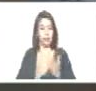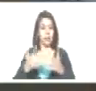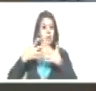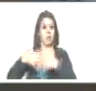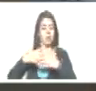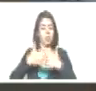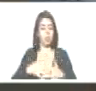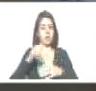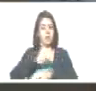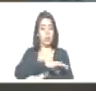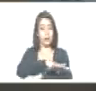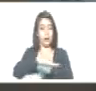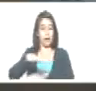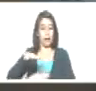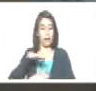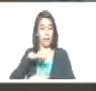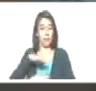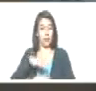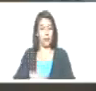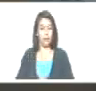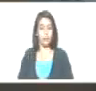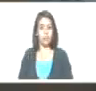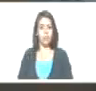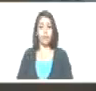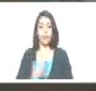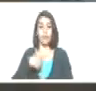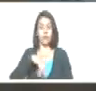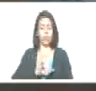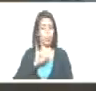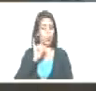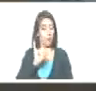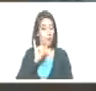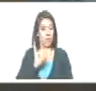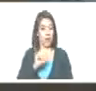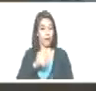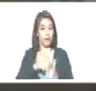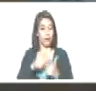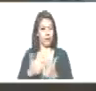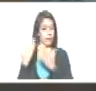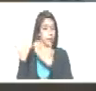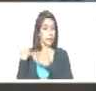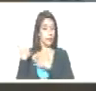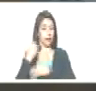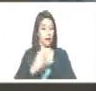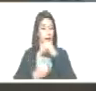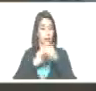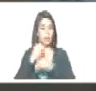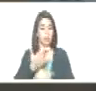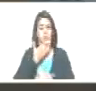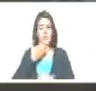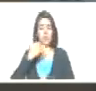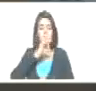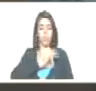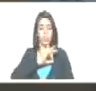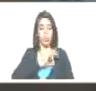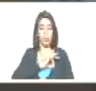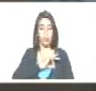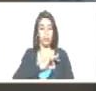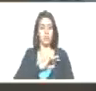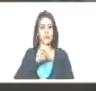campo. Somos nosotros y nosotras los encargados de hacer esa mejor sociedad. Y